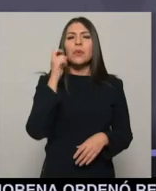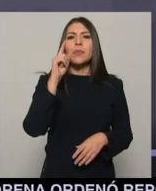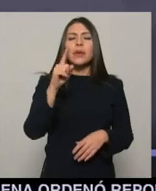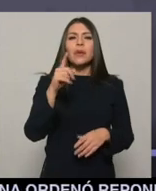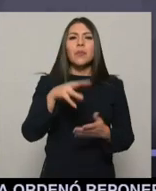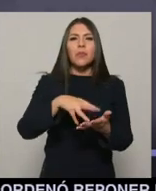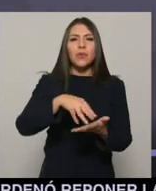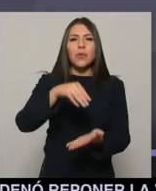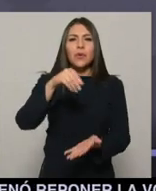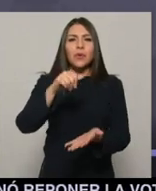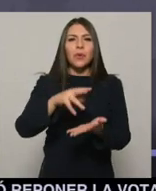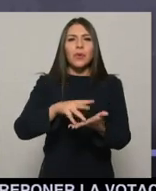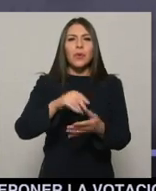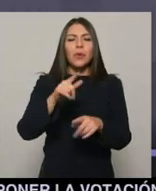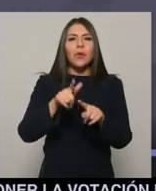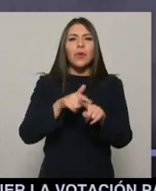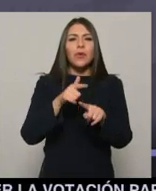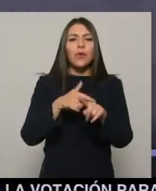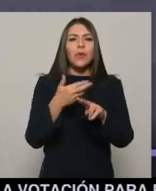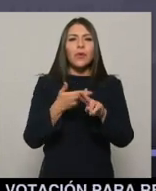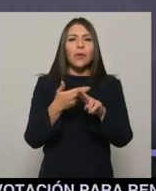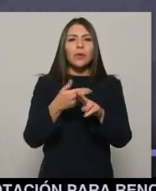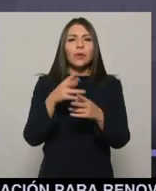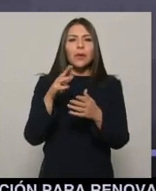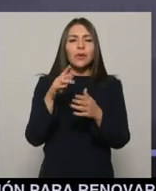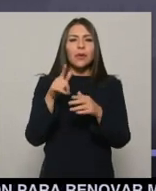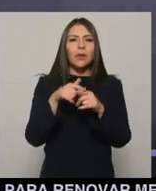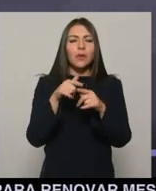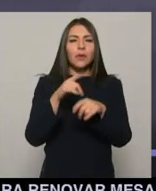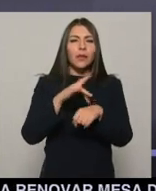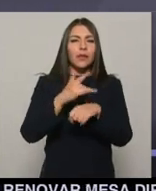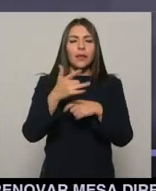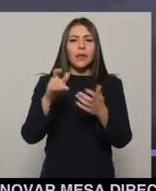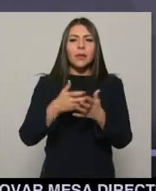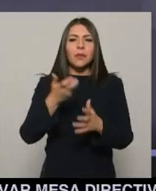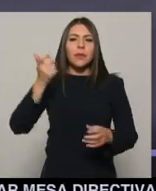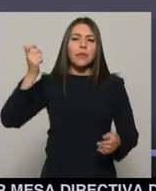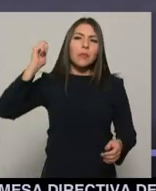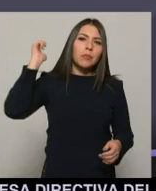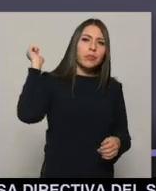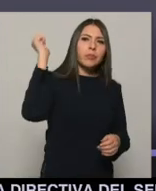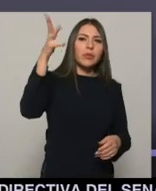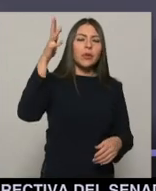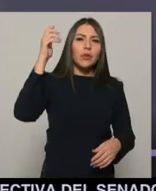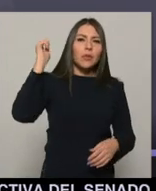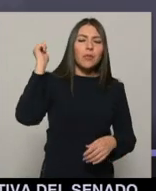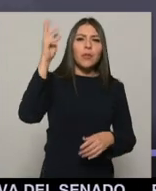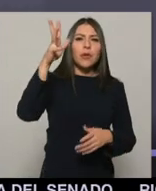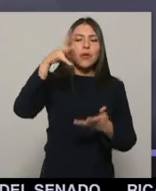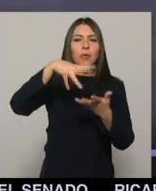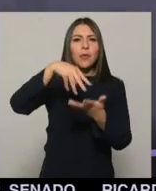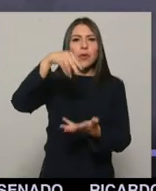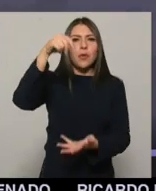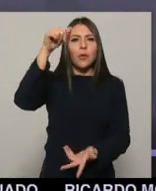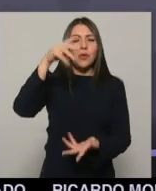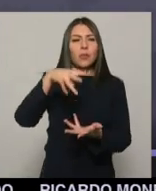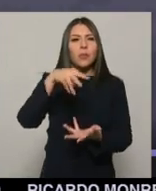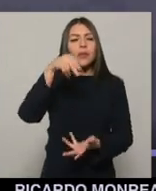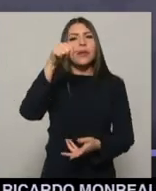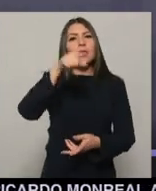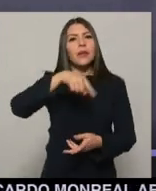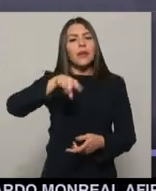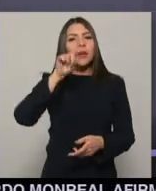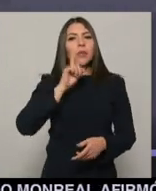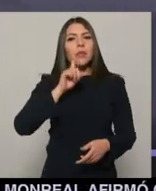la diamantina, que fueron justo estos símbolos que sacaron las miles de mujeres de manera pacífica para decir,